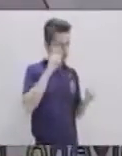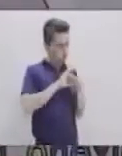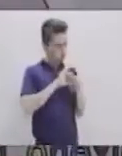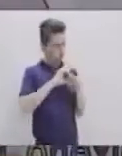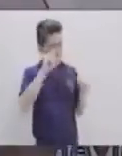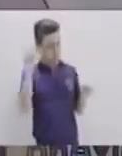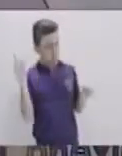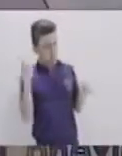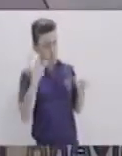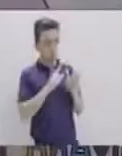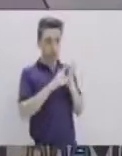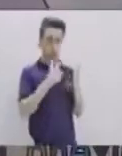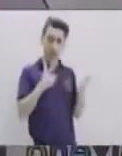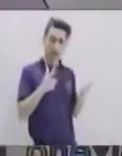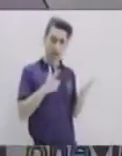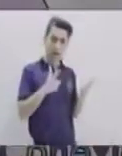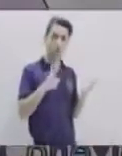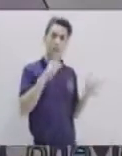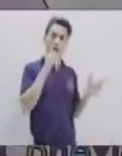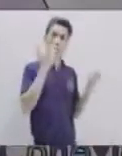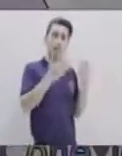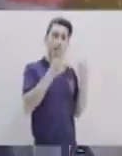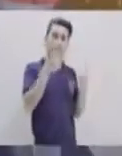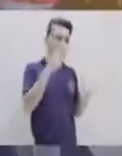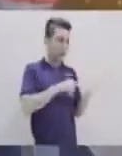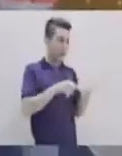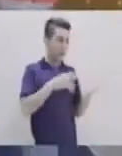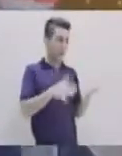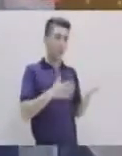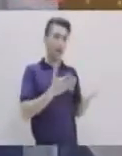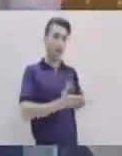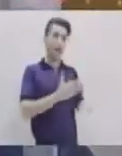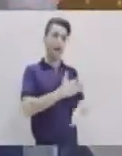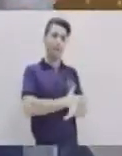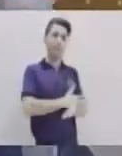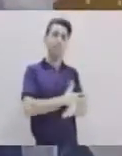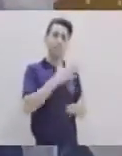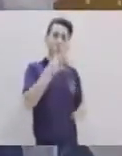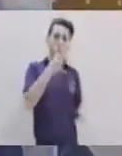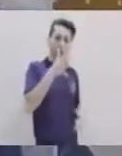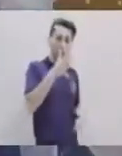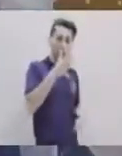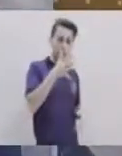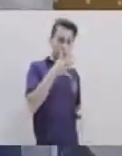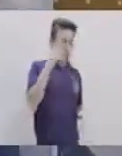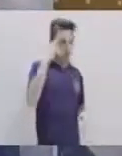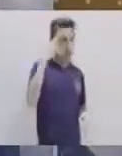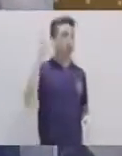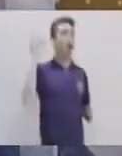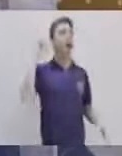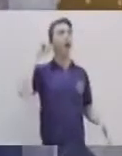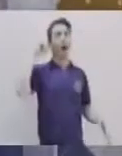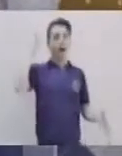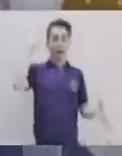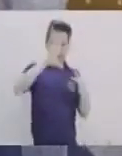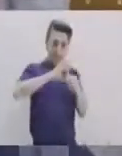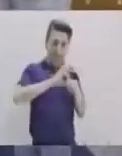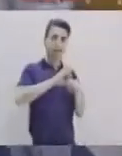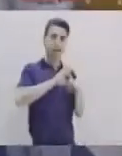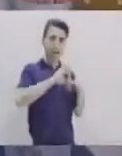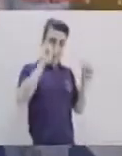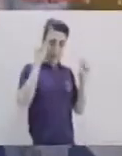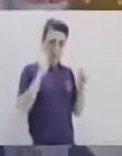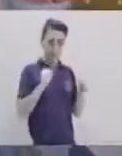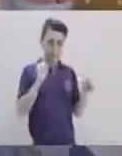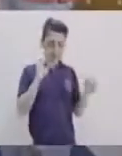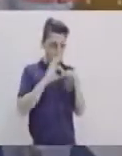Eso te va a ayudar también a que tal vez ya leíste antes algo parecido. Como a recordar algo y te similar. vas a recordar. Y puedes